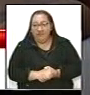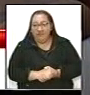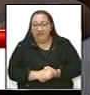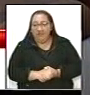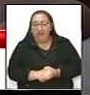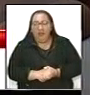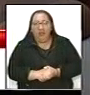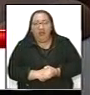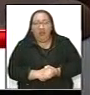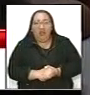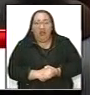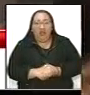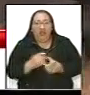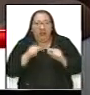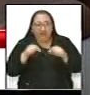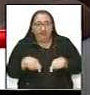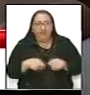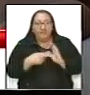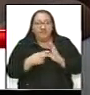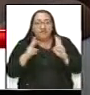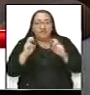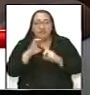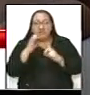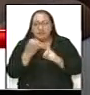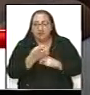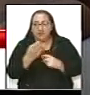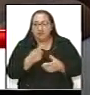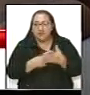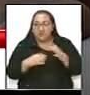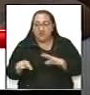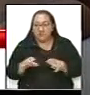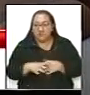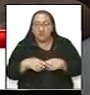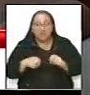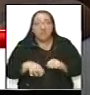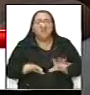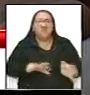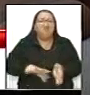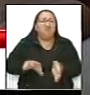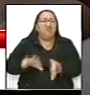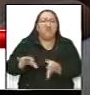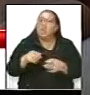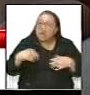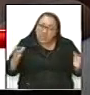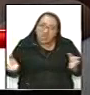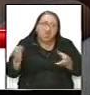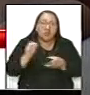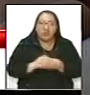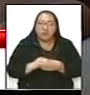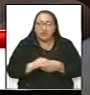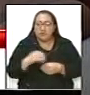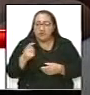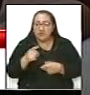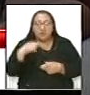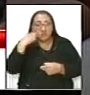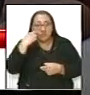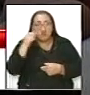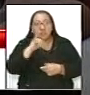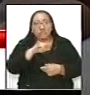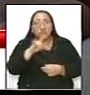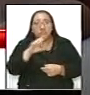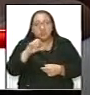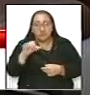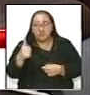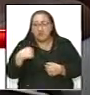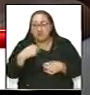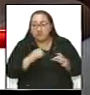Entonces, esta es una expresión cultural que está siendo dejada de lado, que tiene que ser incluida. Y no solamente es Puno, porque Juliaca